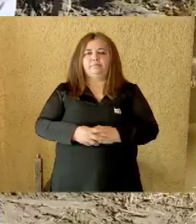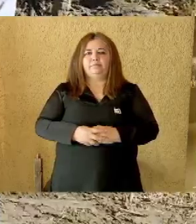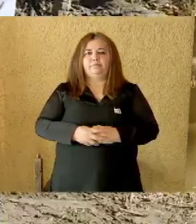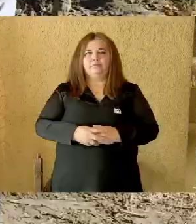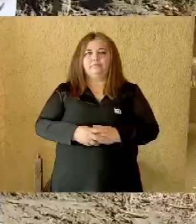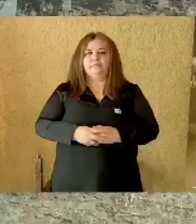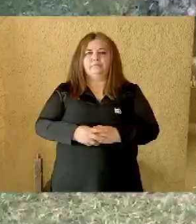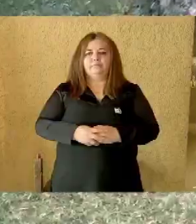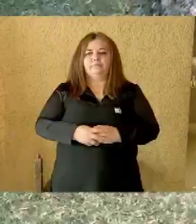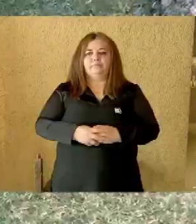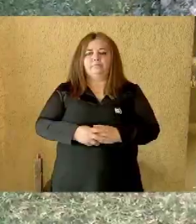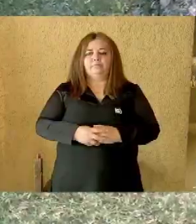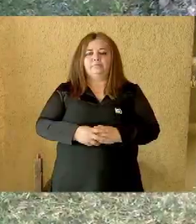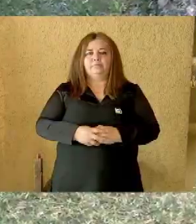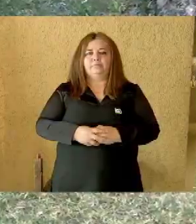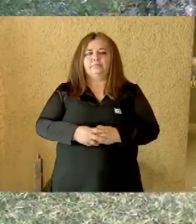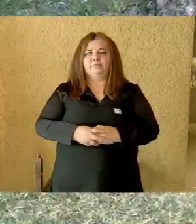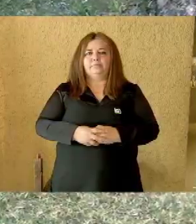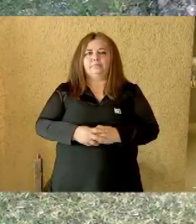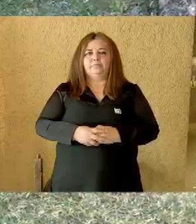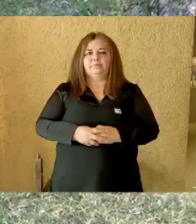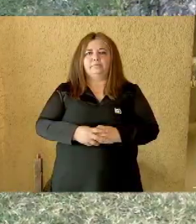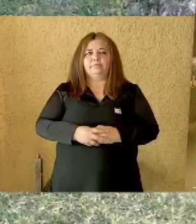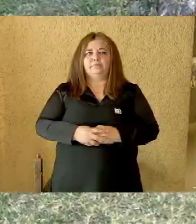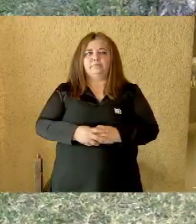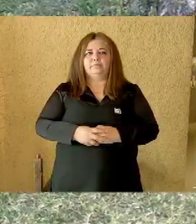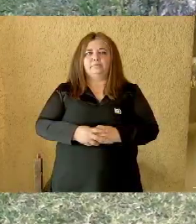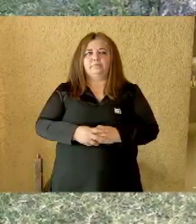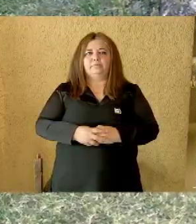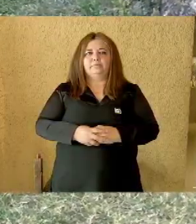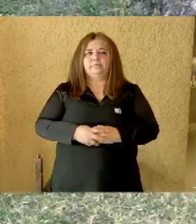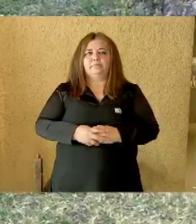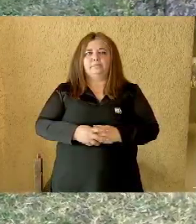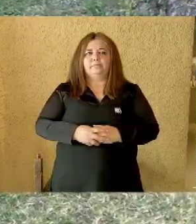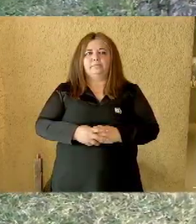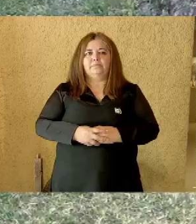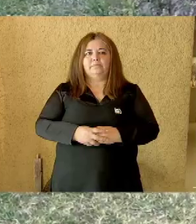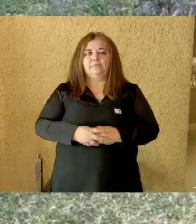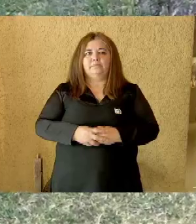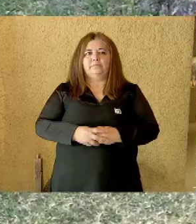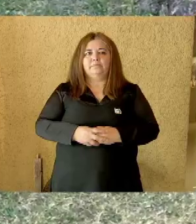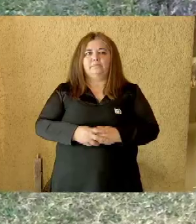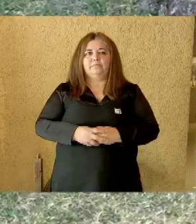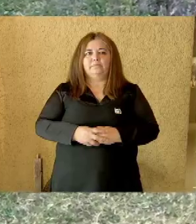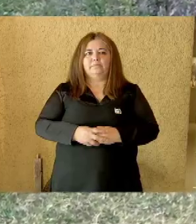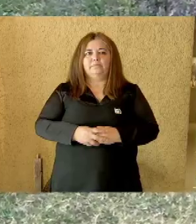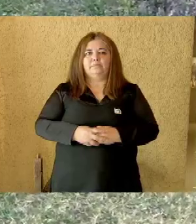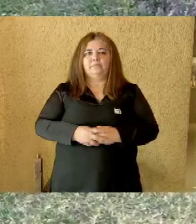las hojas y que uva había quedado. Se encerró